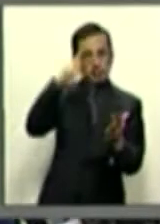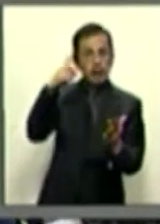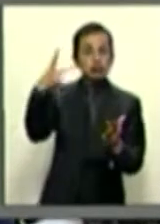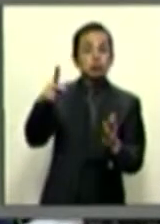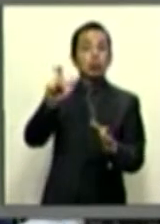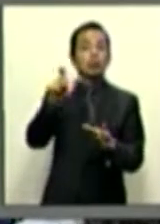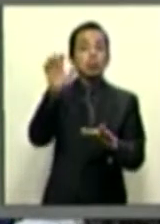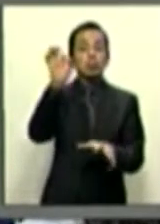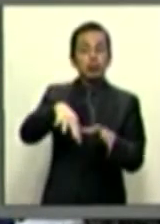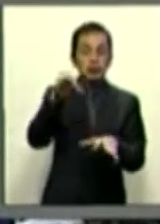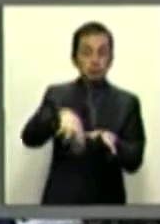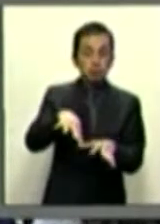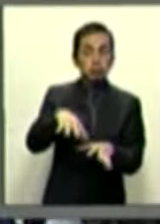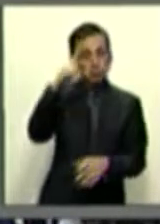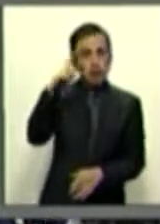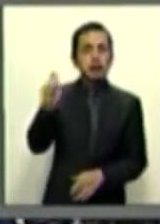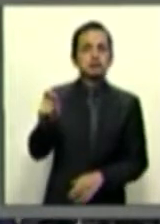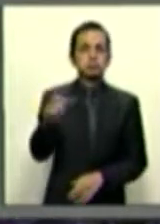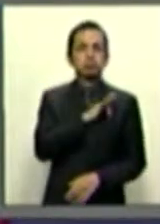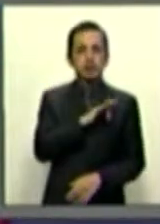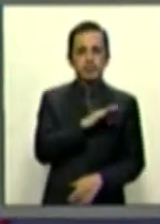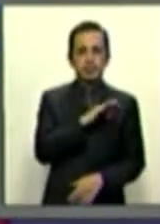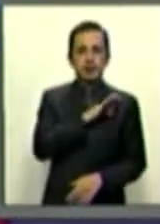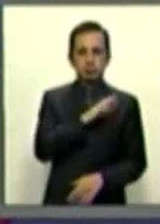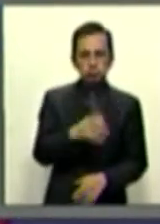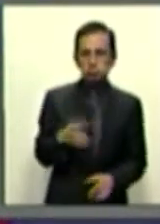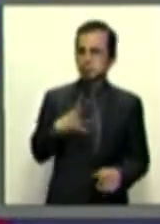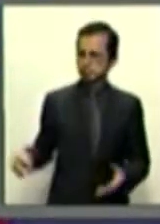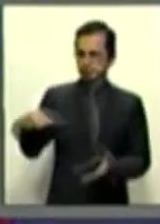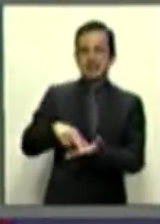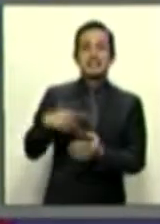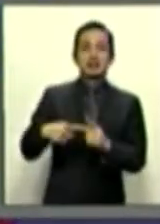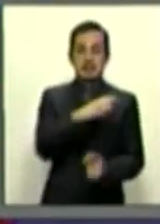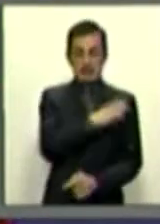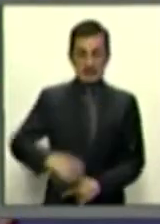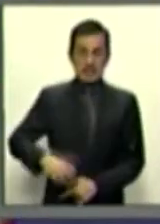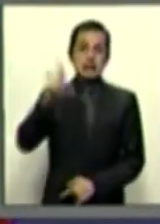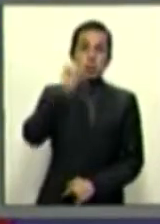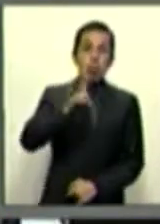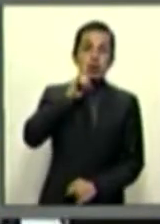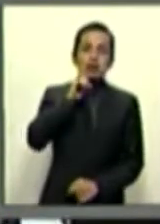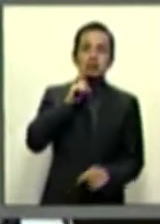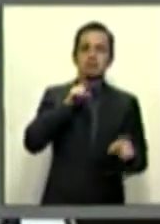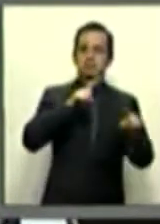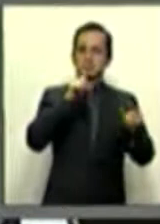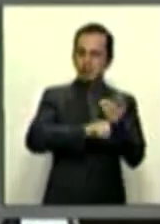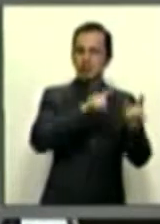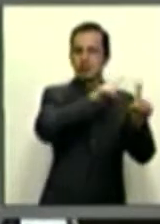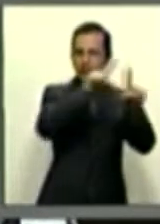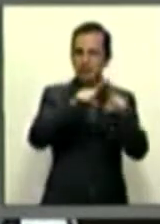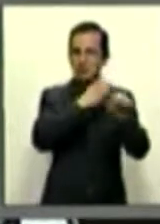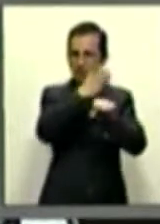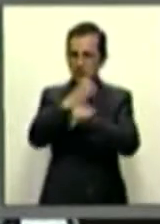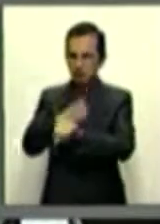para que haya candidatas encabezando los municipios de varios estados de la República. Reconozco